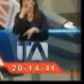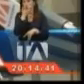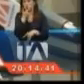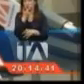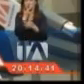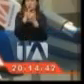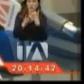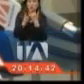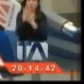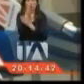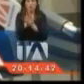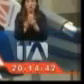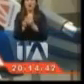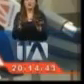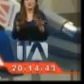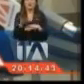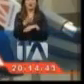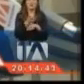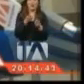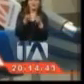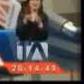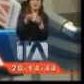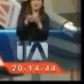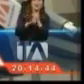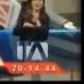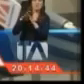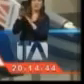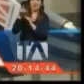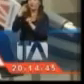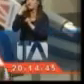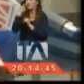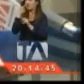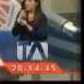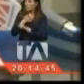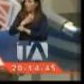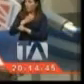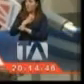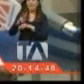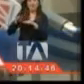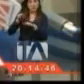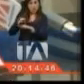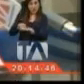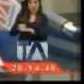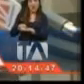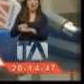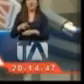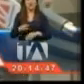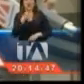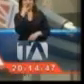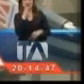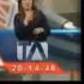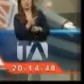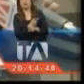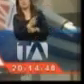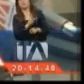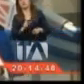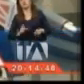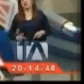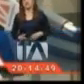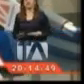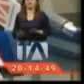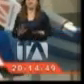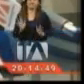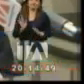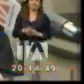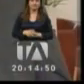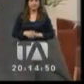ha dejado de estar dirigida para los más altos intereses nacionales, para estar dirigida, no sé, ¿bajo